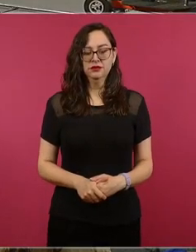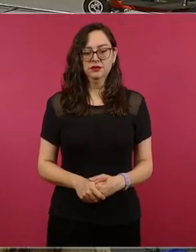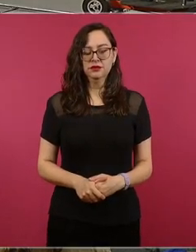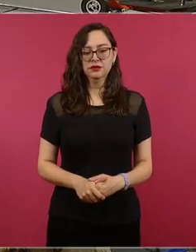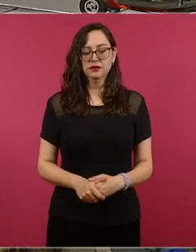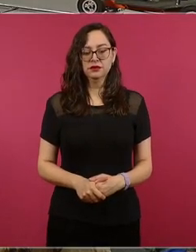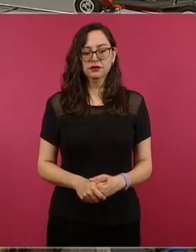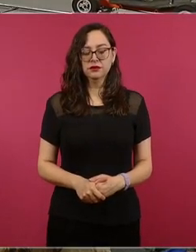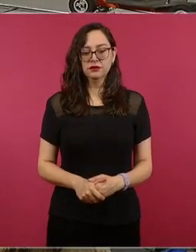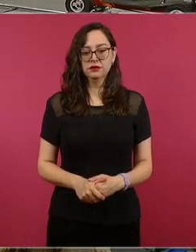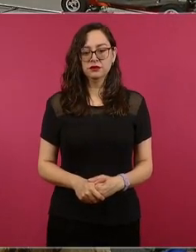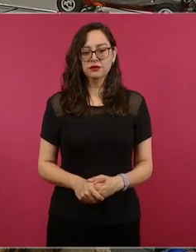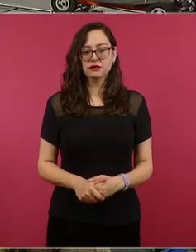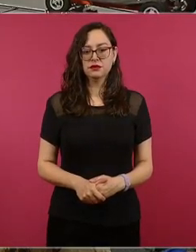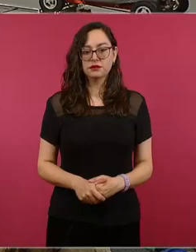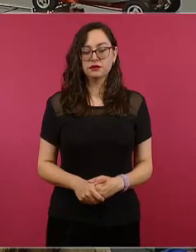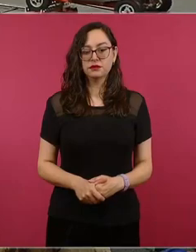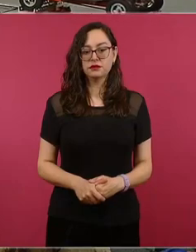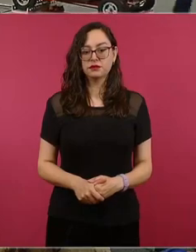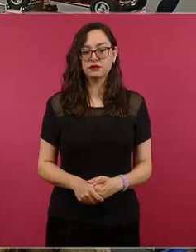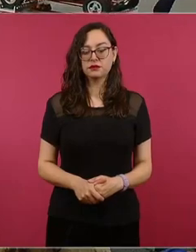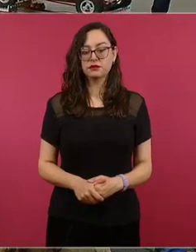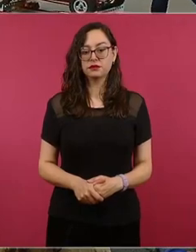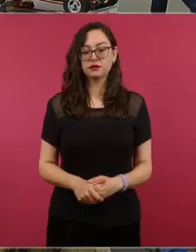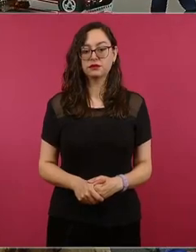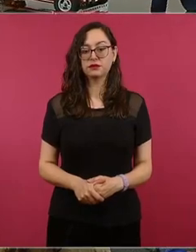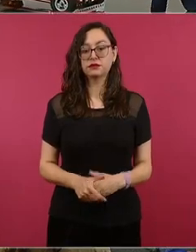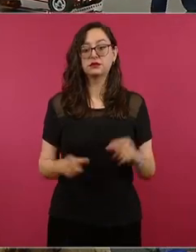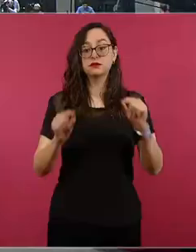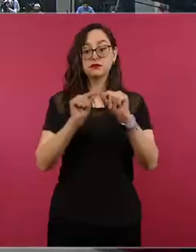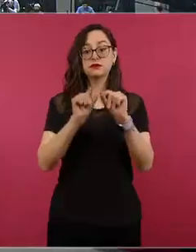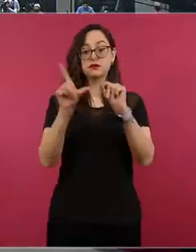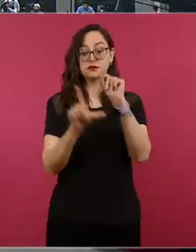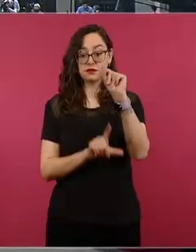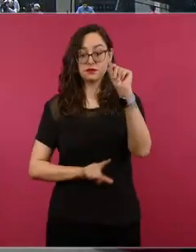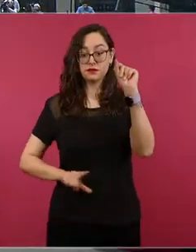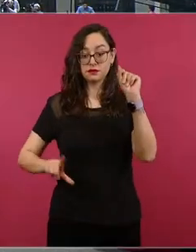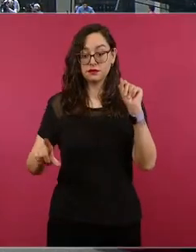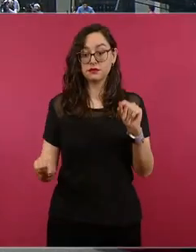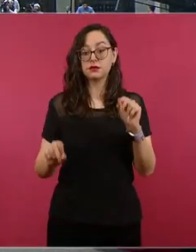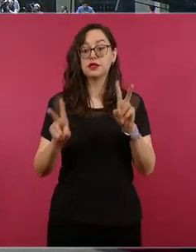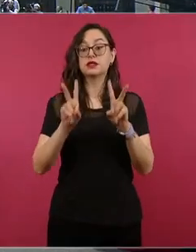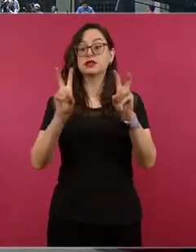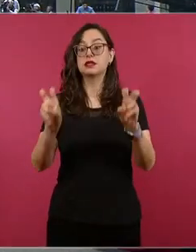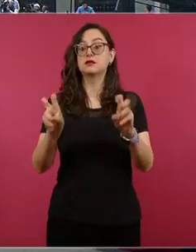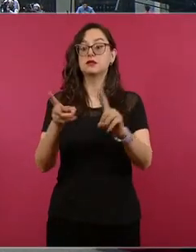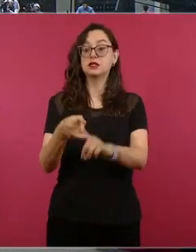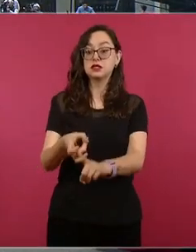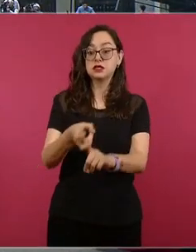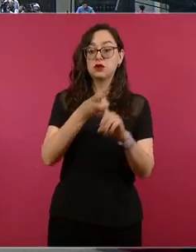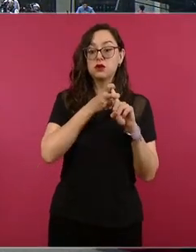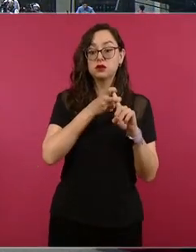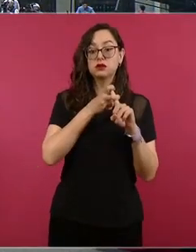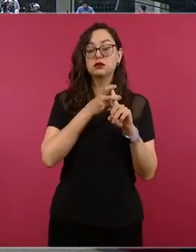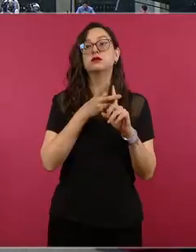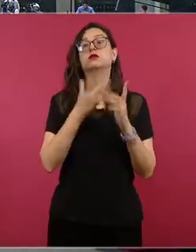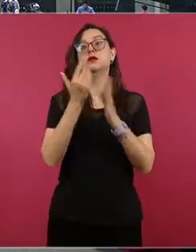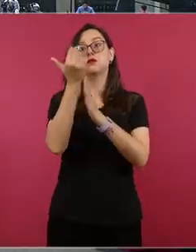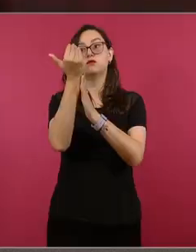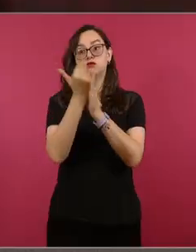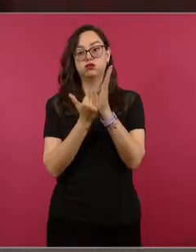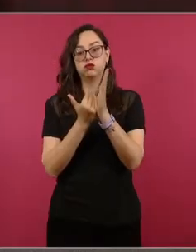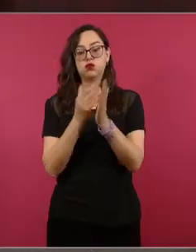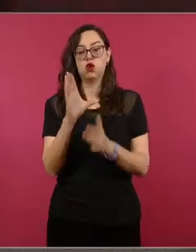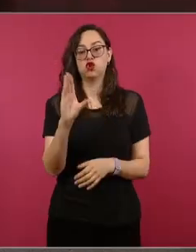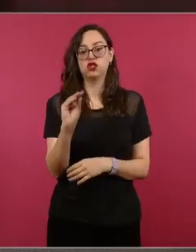En el caso de secuestro a nivel nacional, hemos logrado una reducción de más